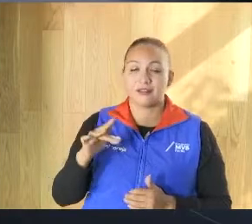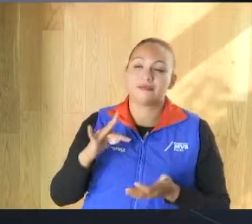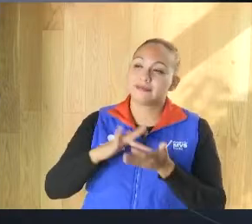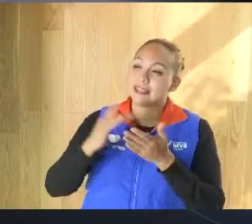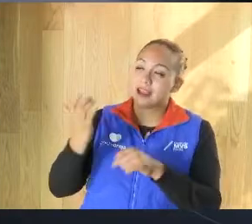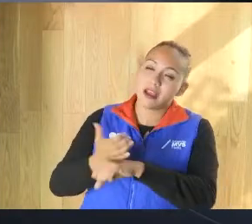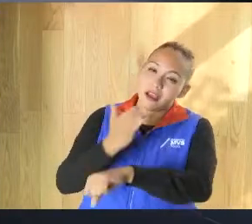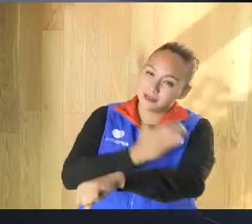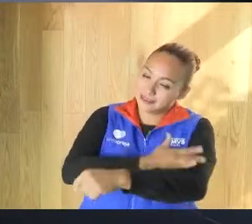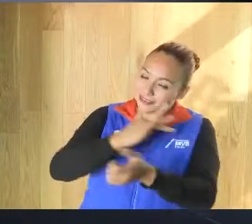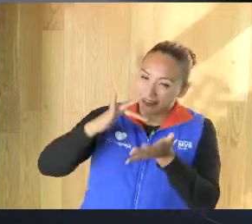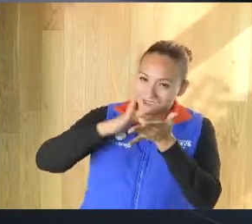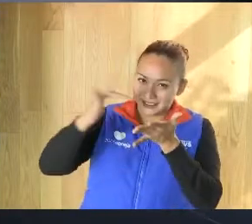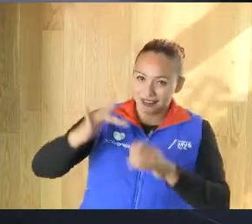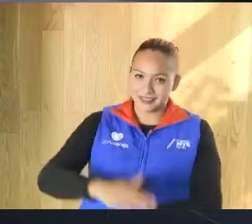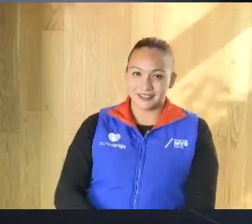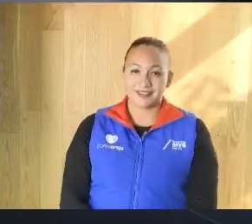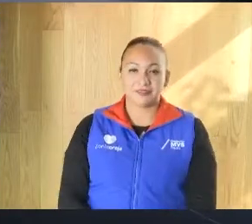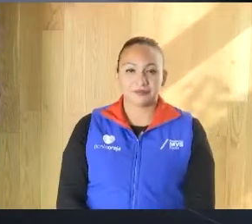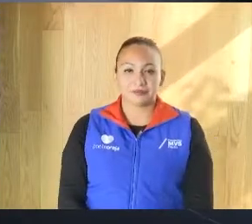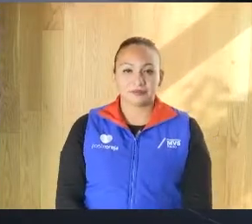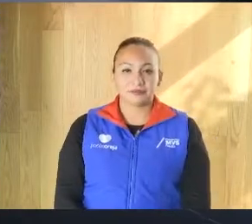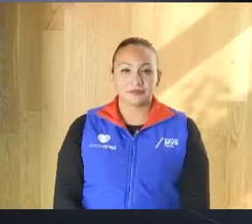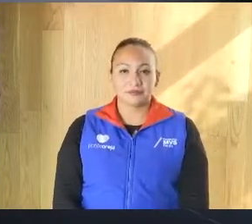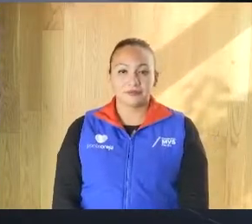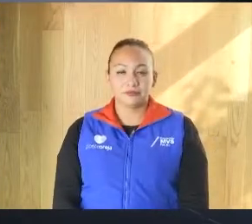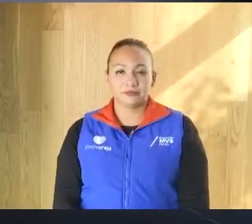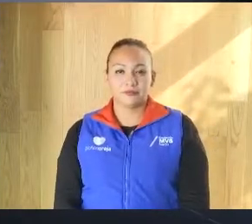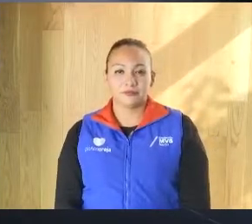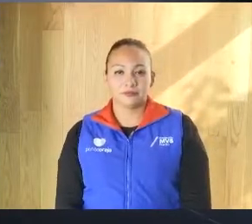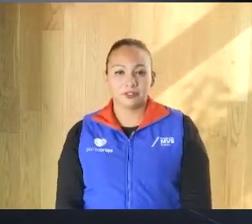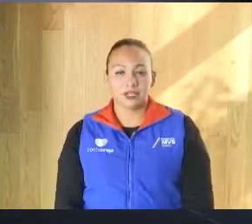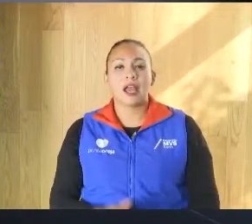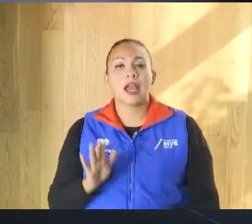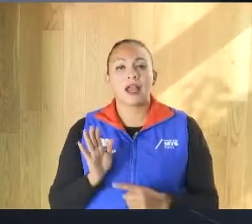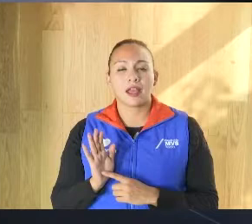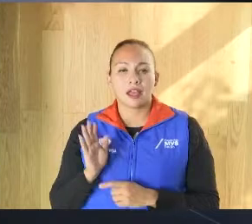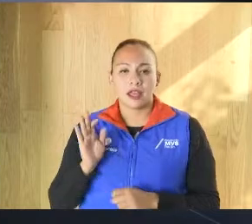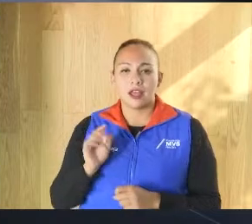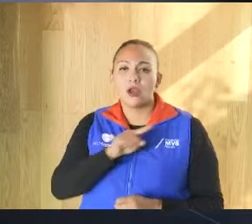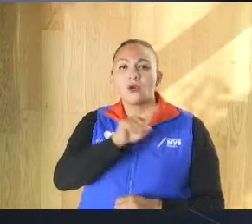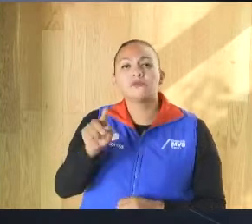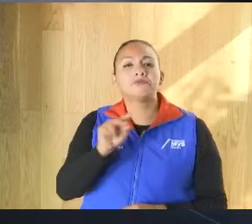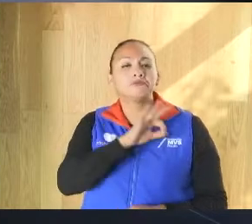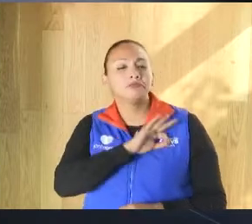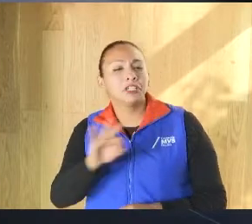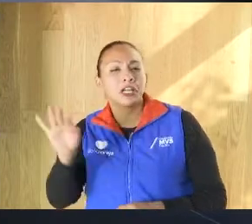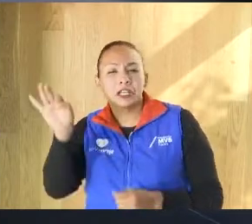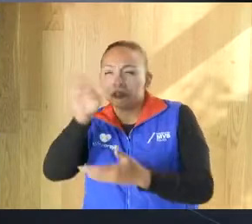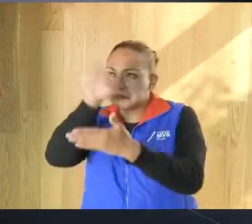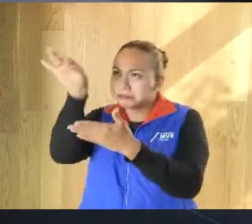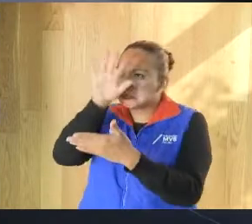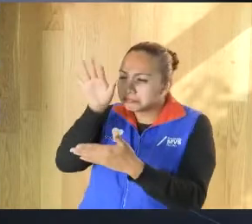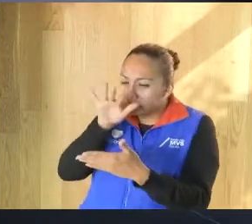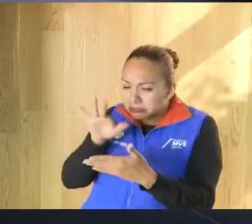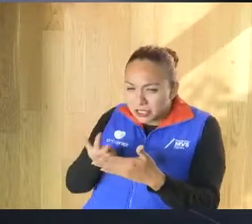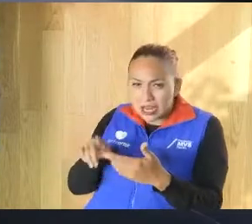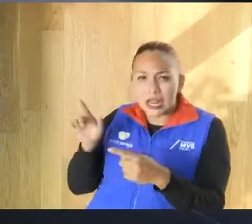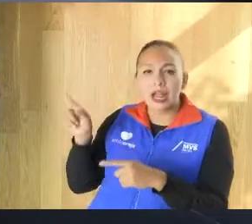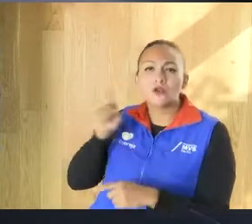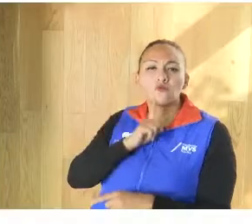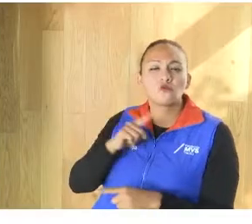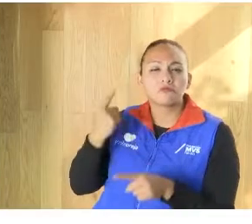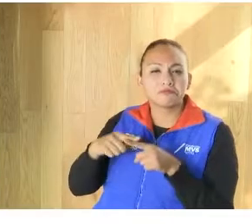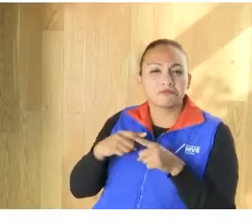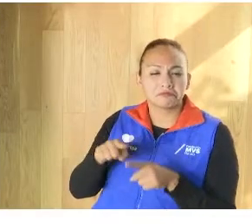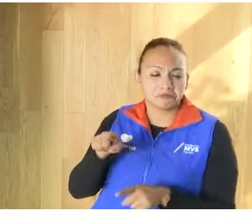acompañe. Eh, Igual si podemos dejarla un poquito más la semblanza aquí, nos la podrían dejar para que la podamos tener